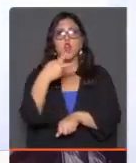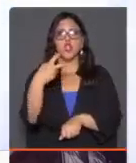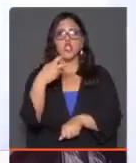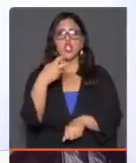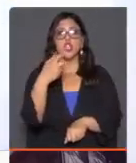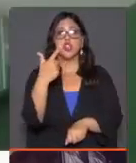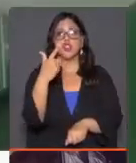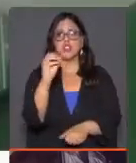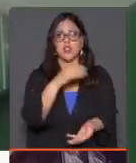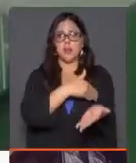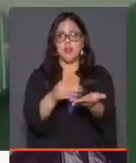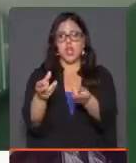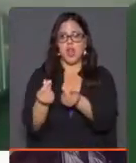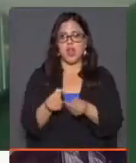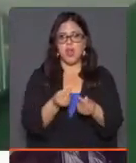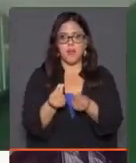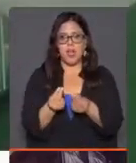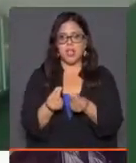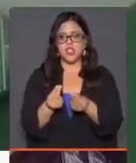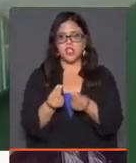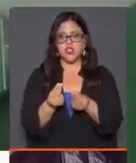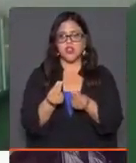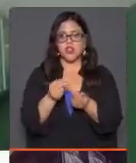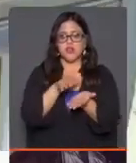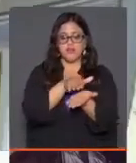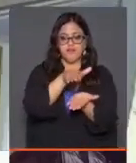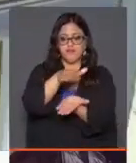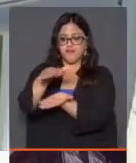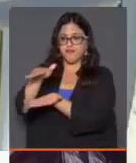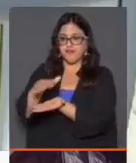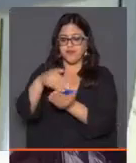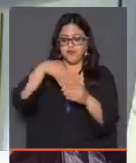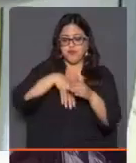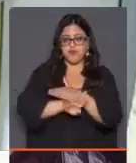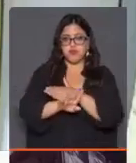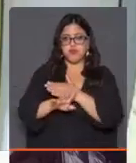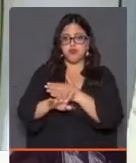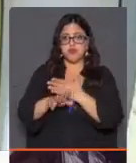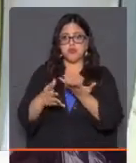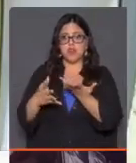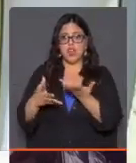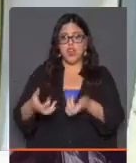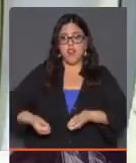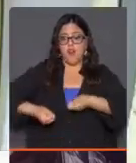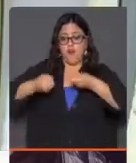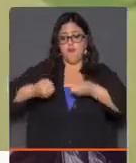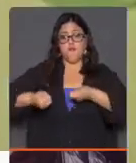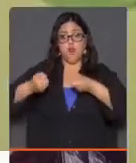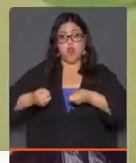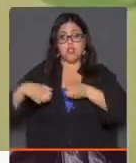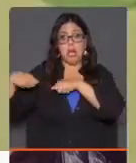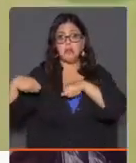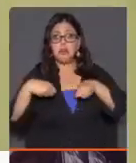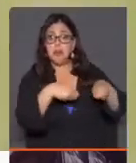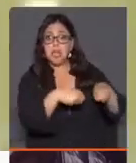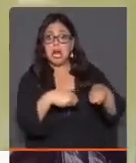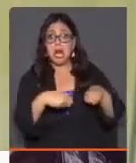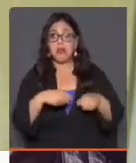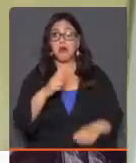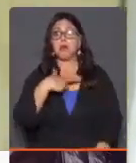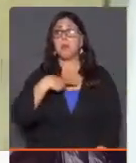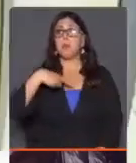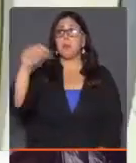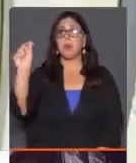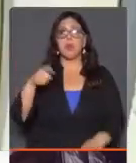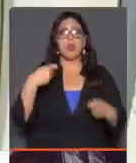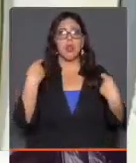270 millones de pesos, fajos de billetes que echó en una bolsa de supermercado de esas reutilizables y se marchó para gastarse